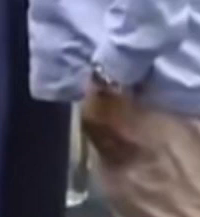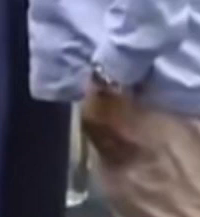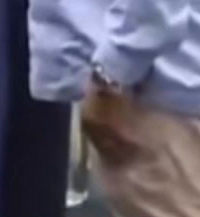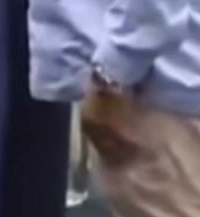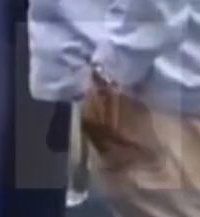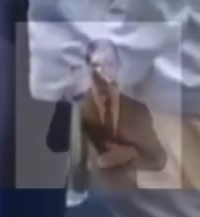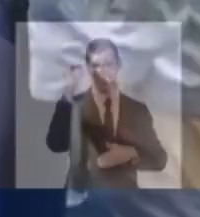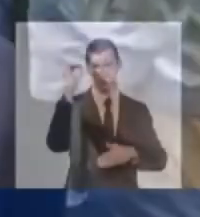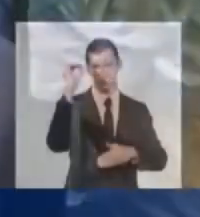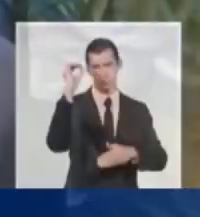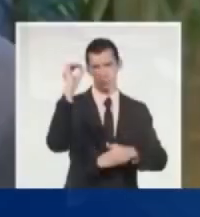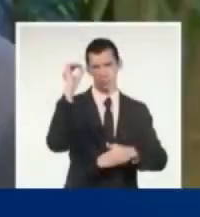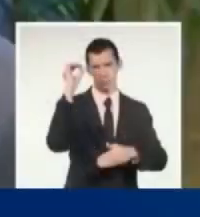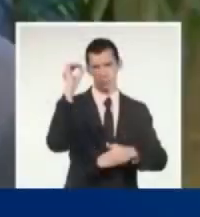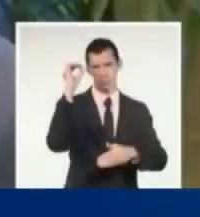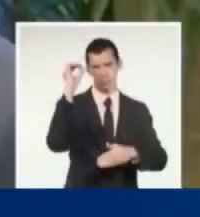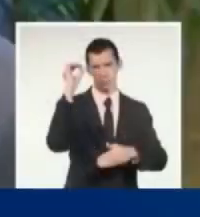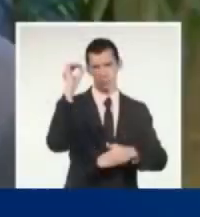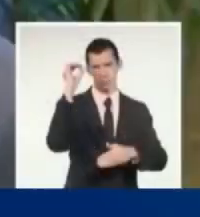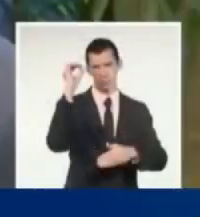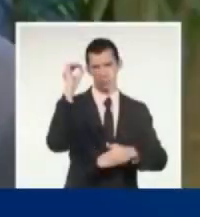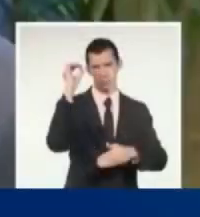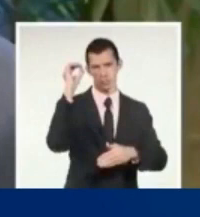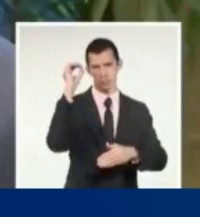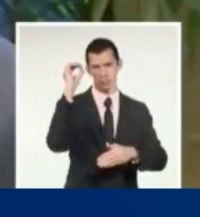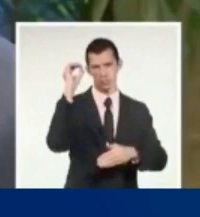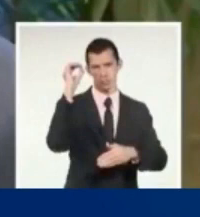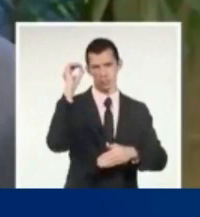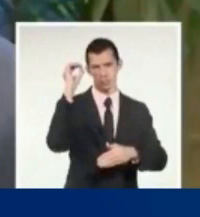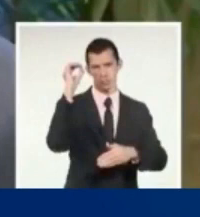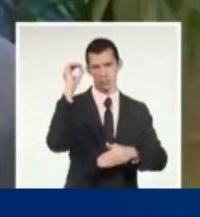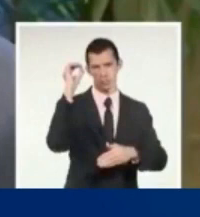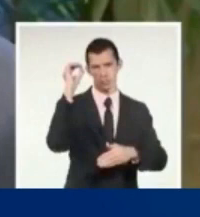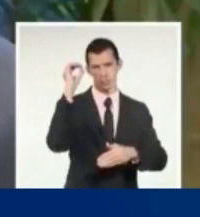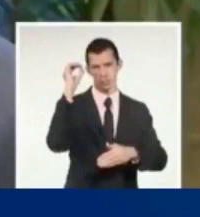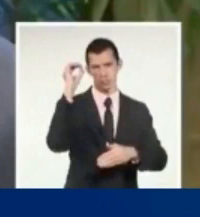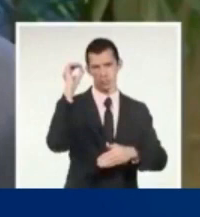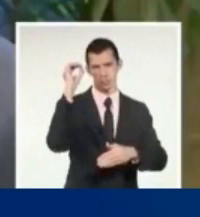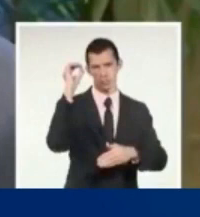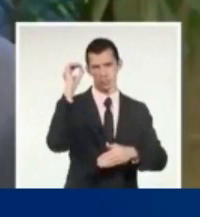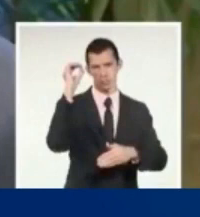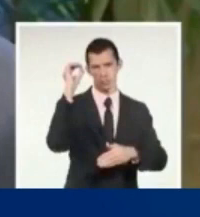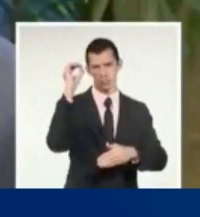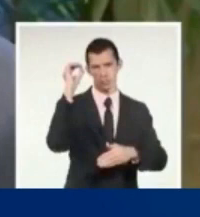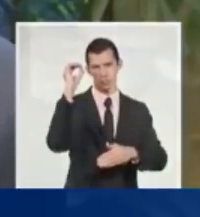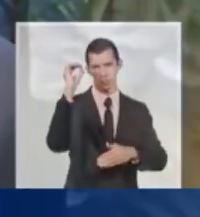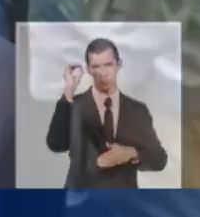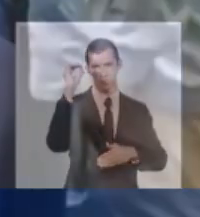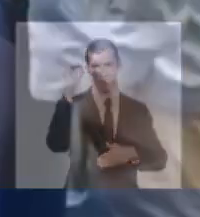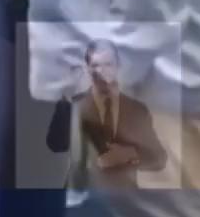conversando en la guarida de los enemigos de Estados Unidos, siendo norteamericanos.